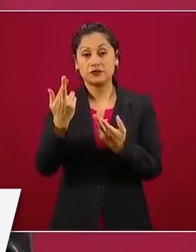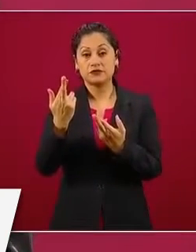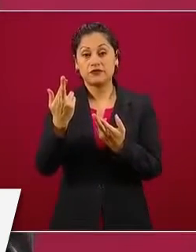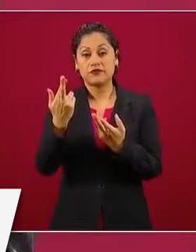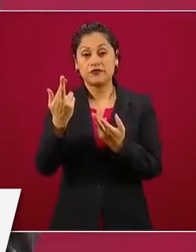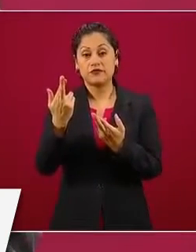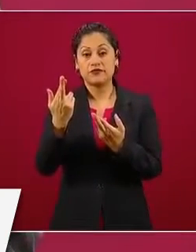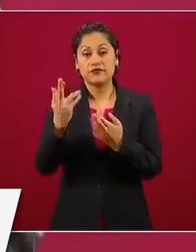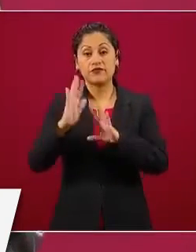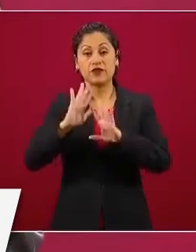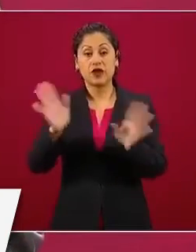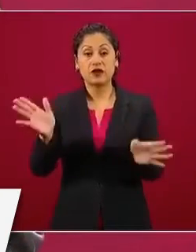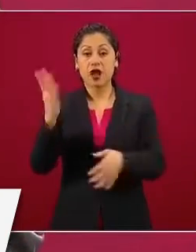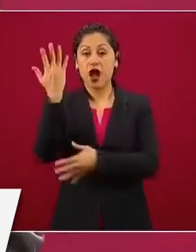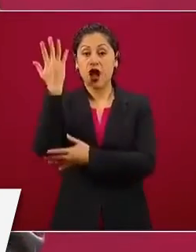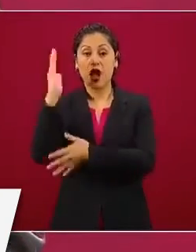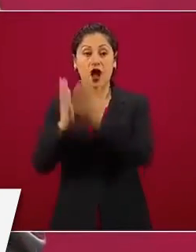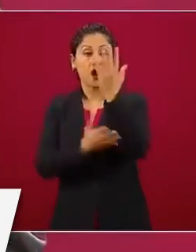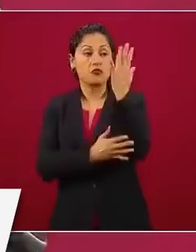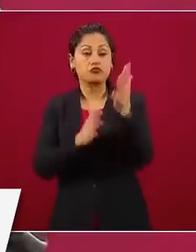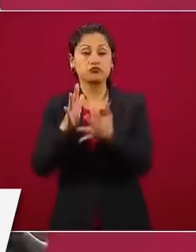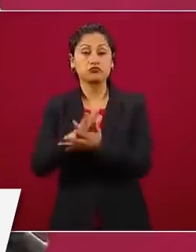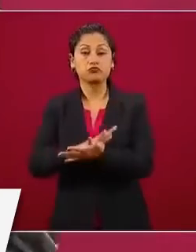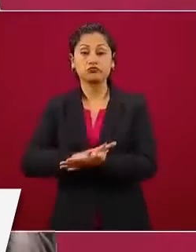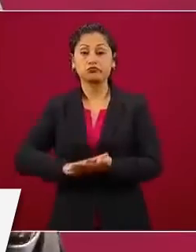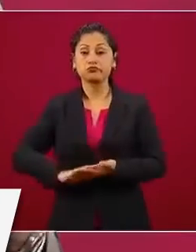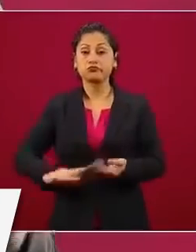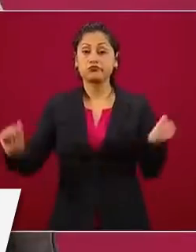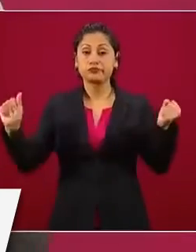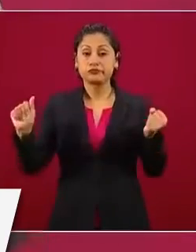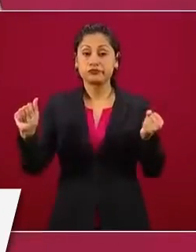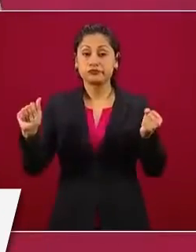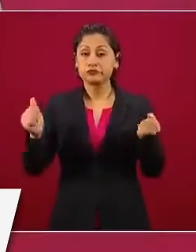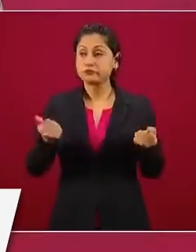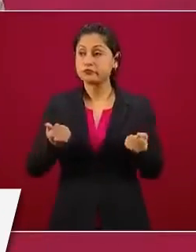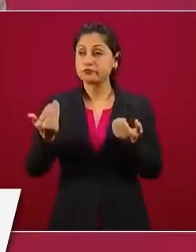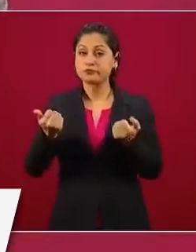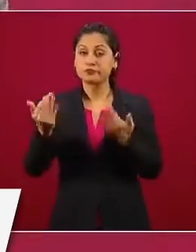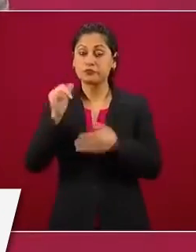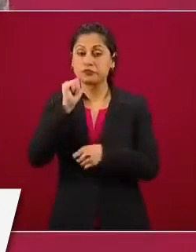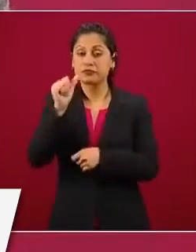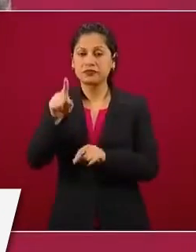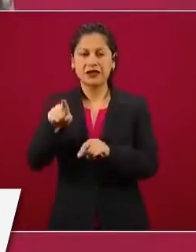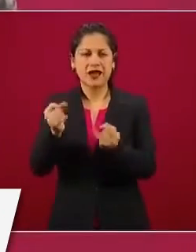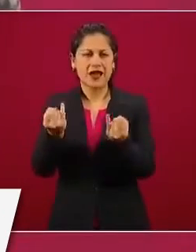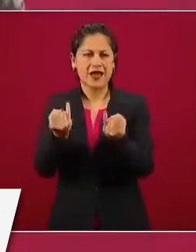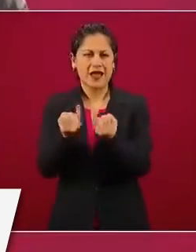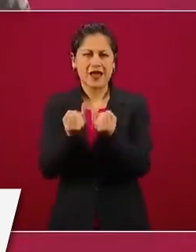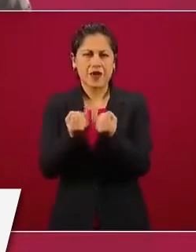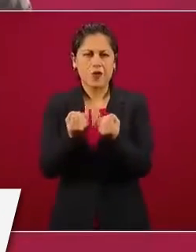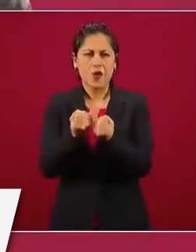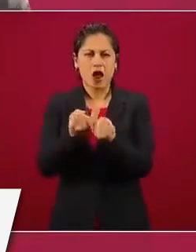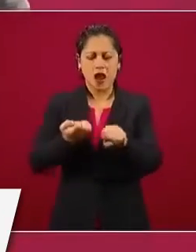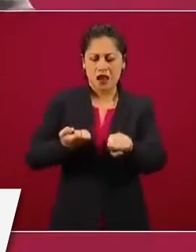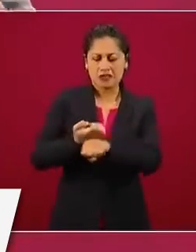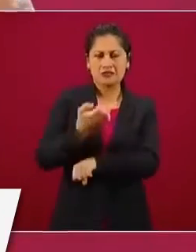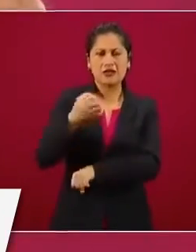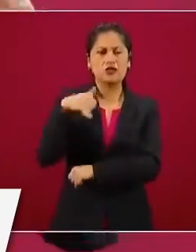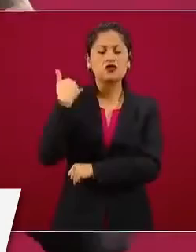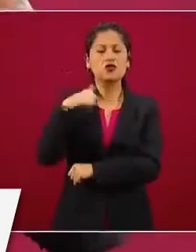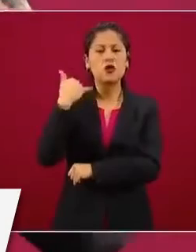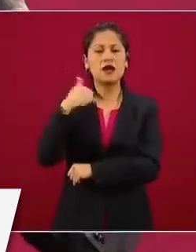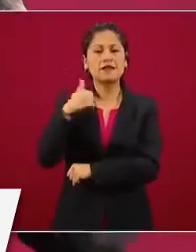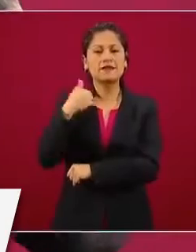el auge de esta madera. Es algo parecido a lo que pasó en Yucatán con el enequén, que